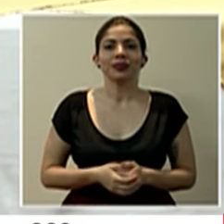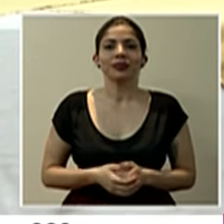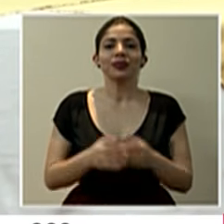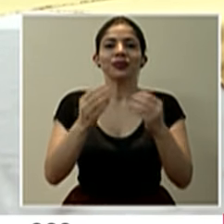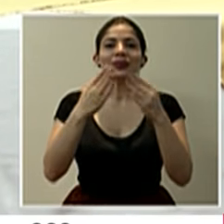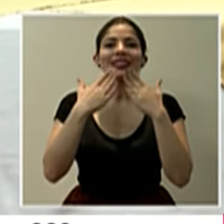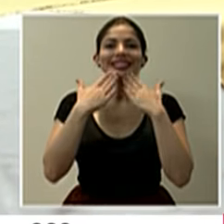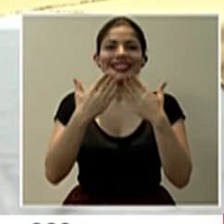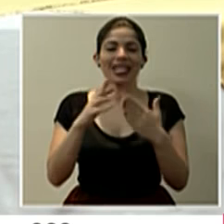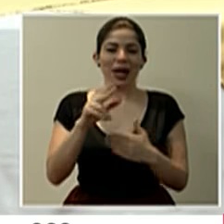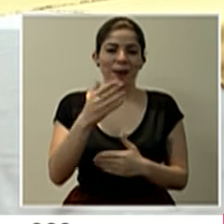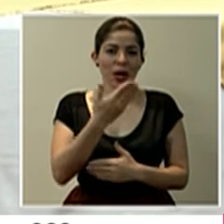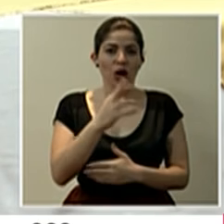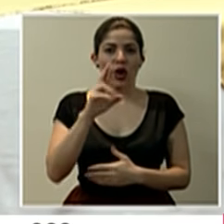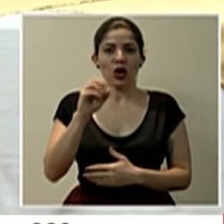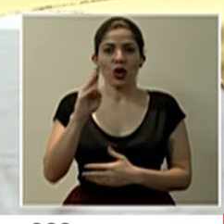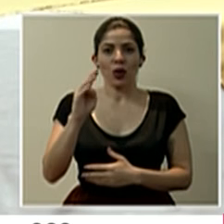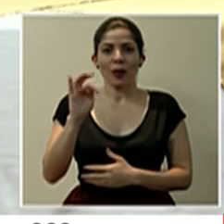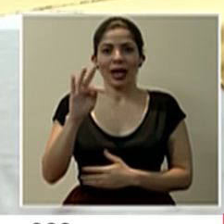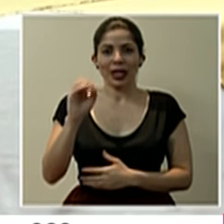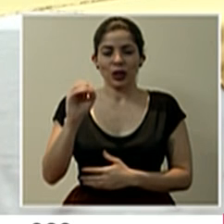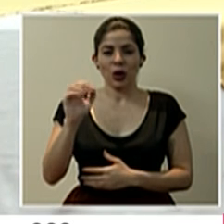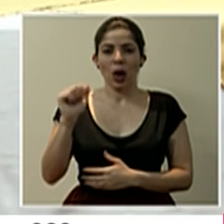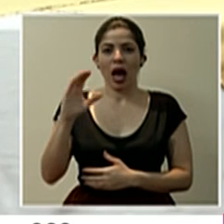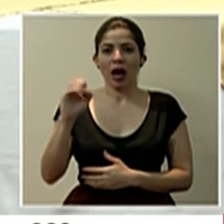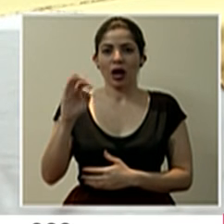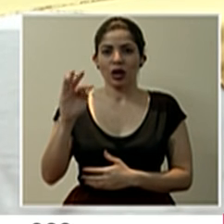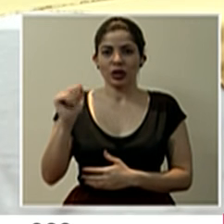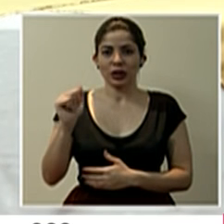Muchas gracias al colega Roberto Acosta del medio